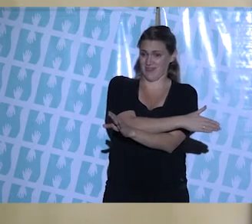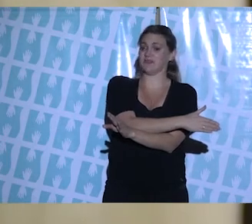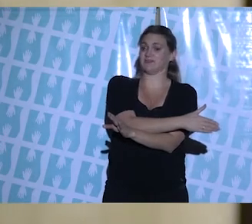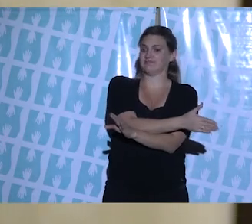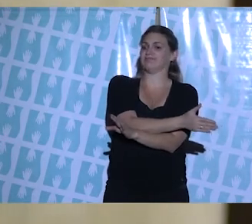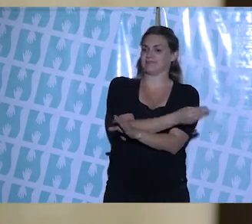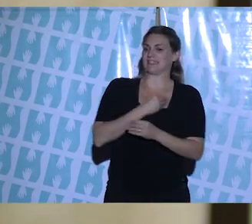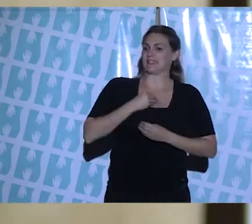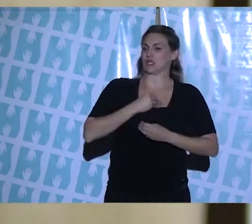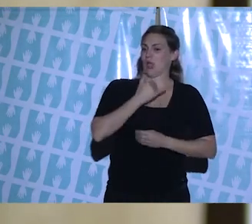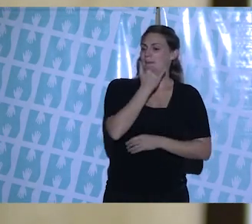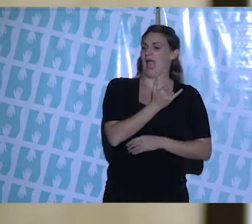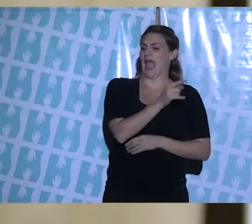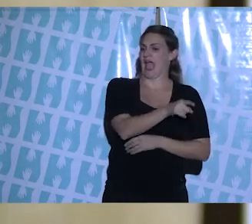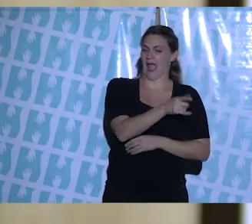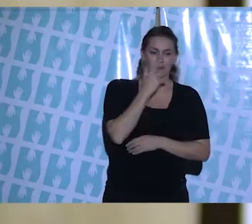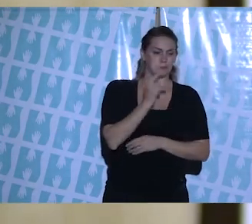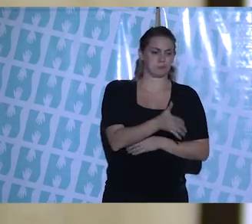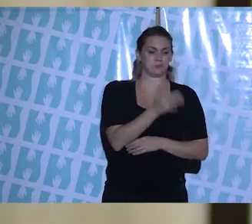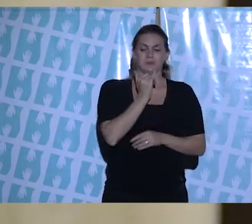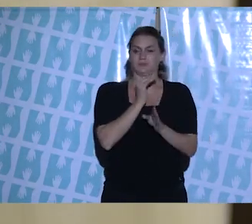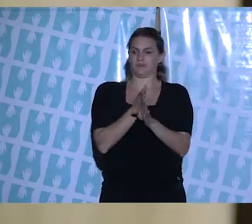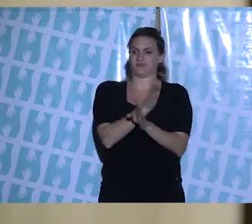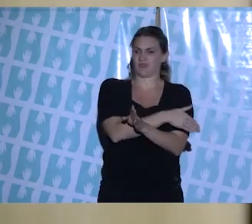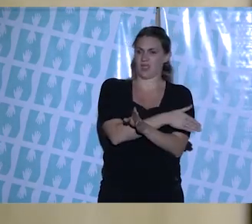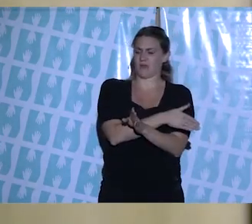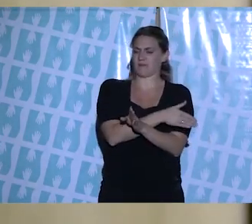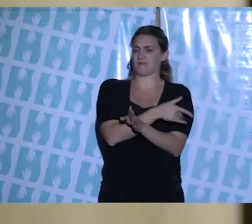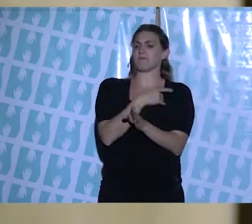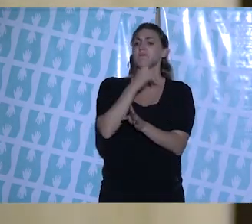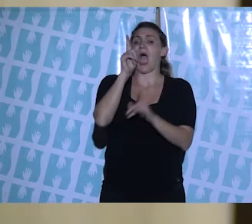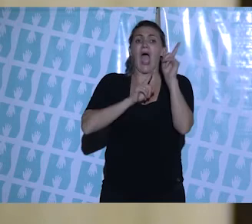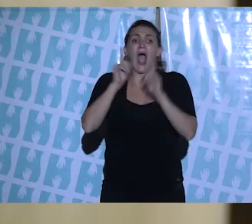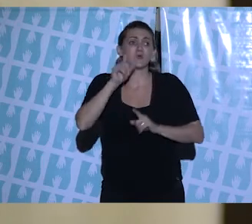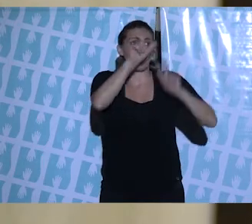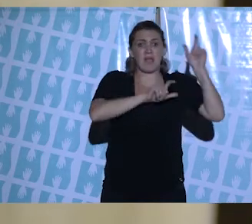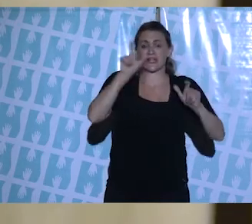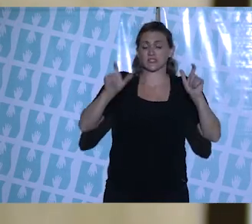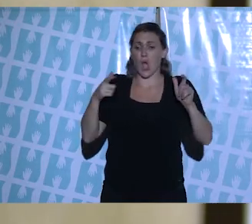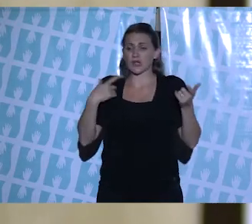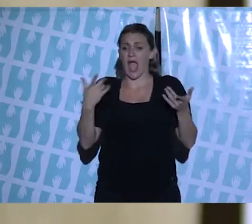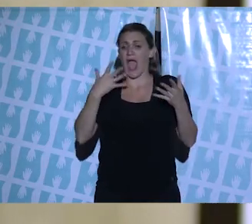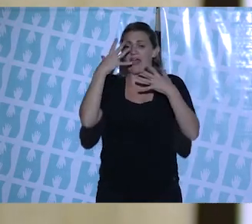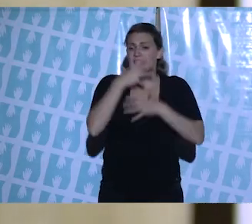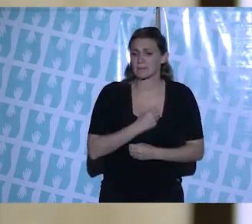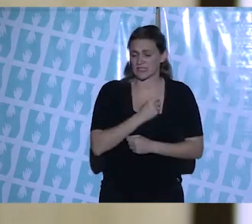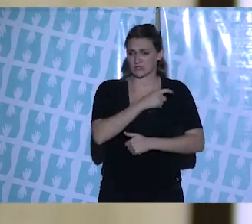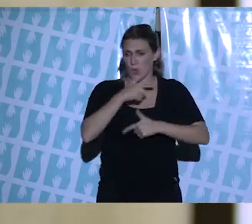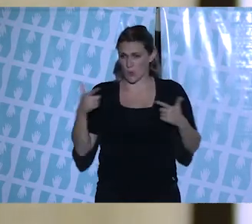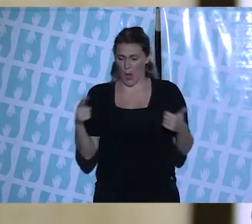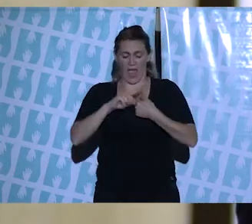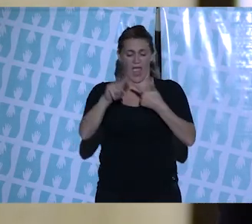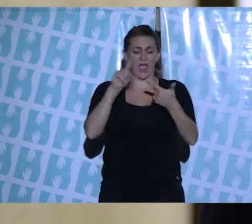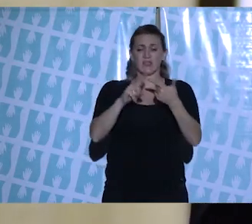porque ya hay enfermedad en individuos que ni siquiera tienen trastorno del olfato, ni constipación, ni depresión, ni trastorno del